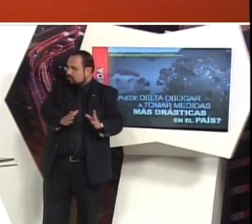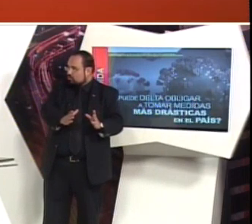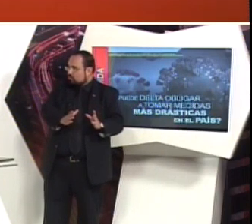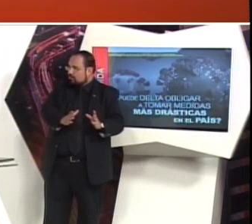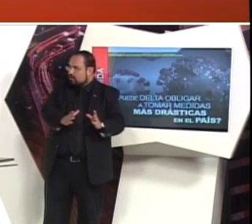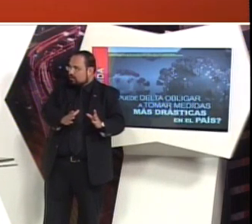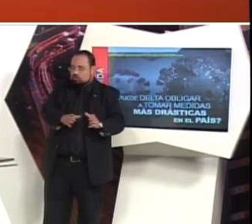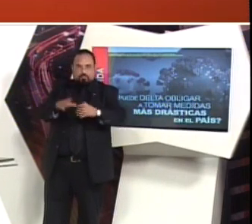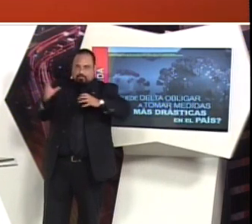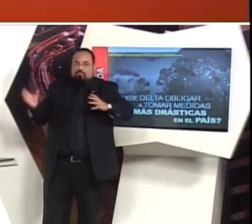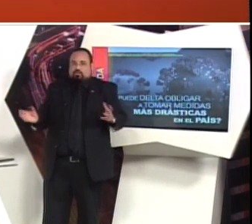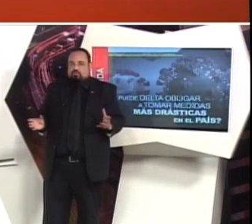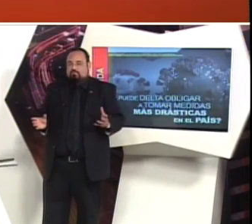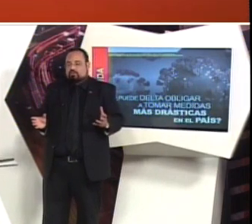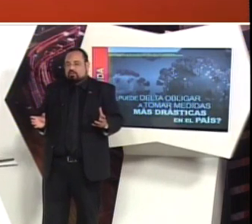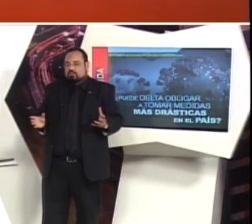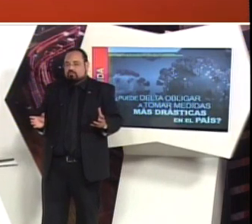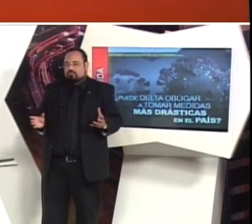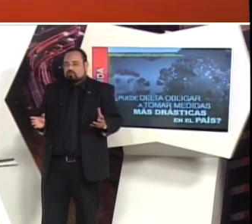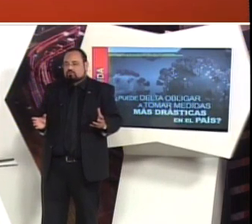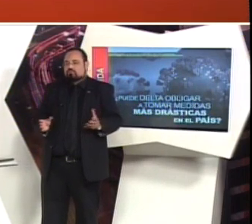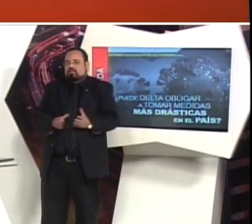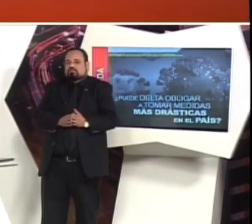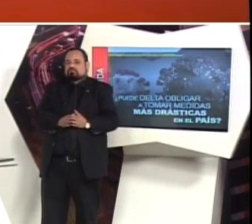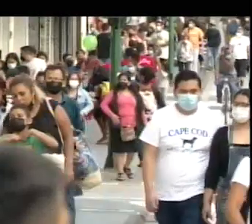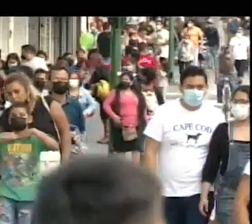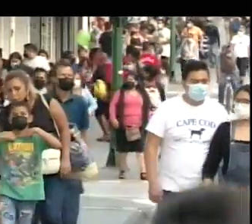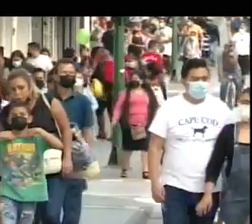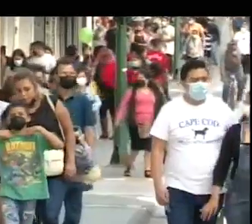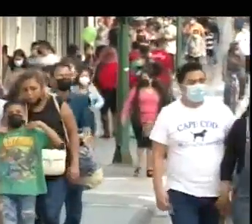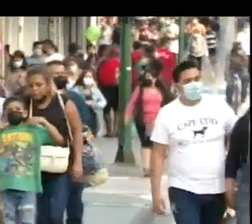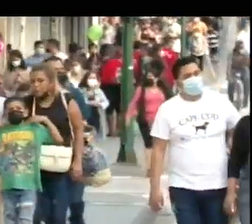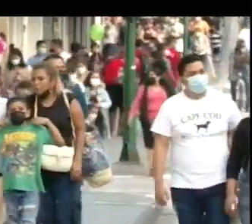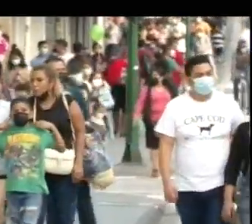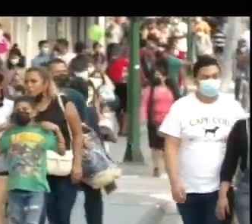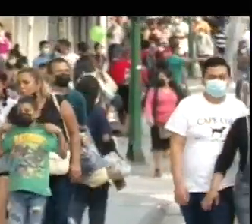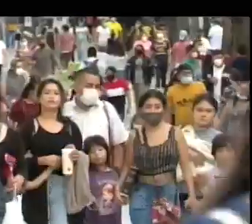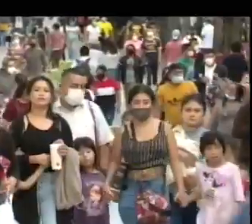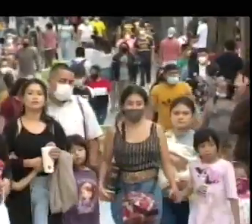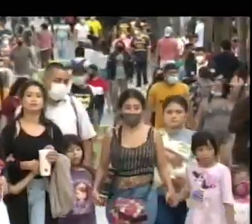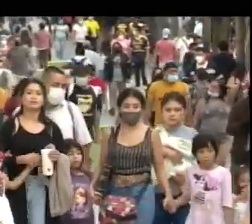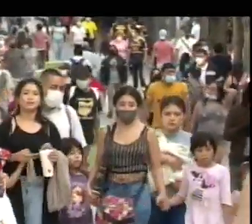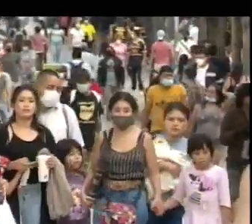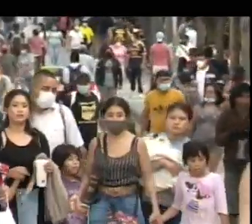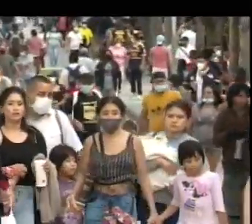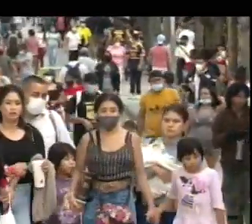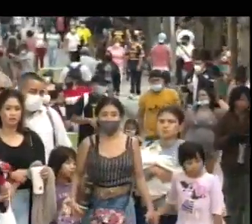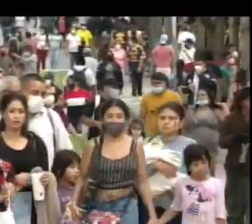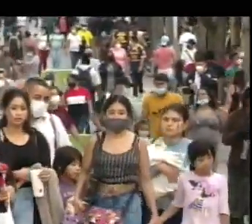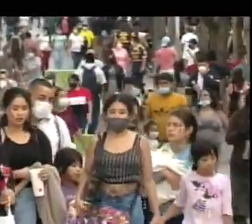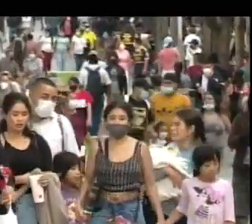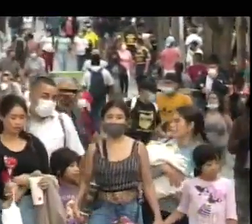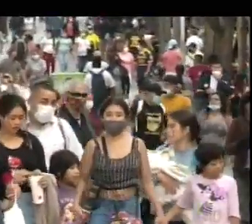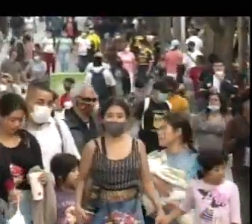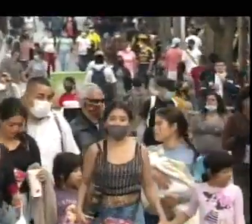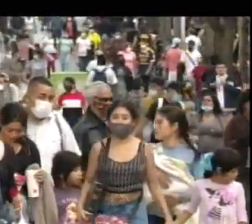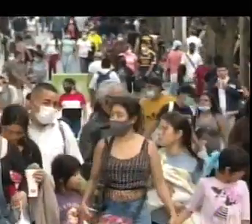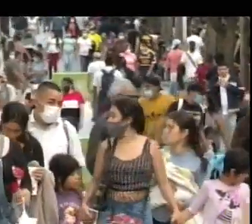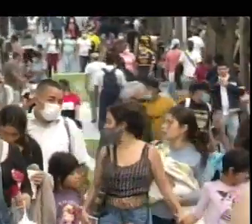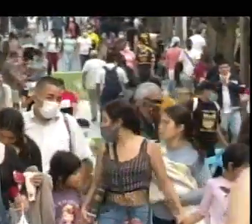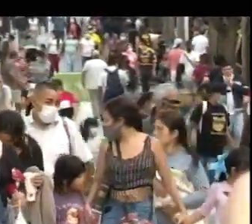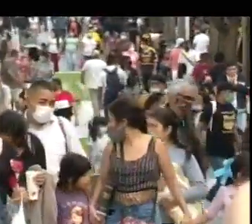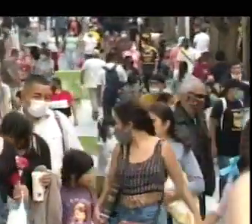del sector de médicos por parte obviamente de medios de comunicación serios como lo es tiene 23 a la medida y sobre todo también